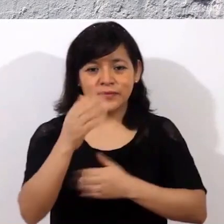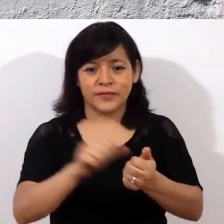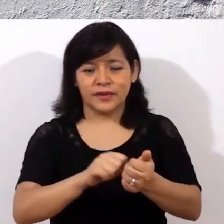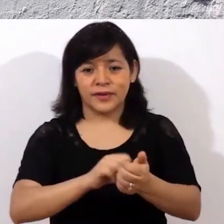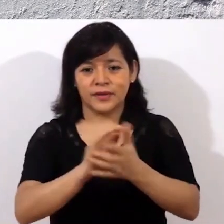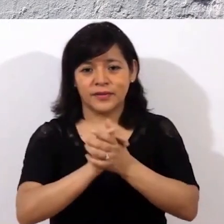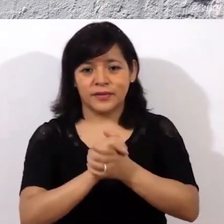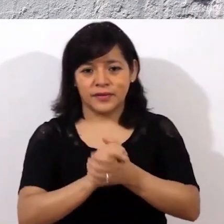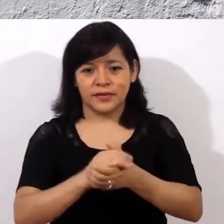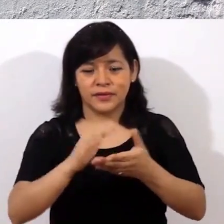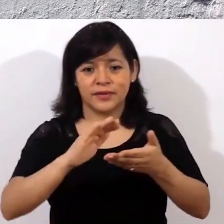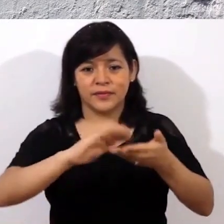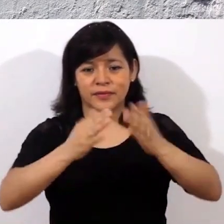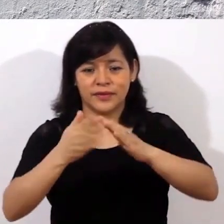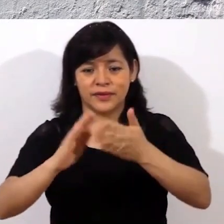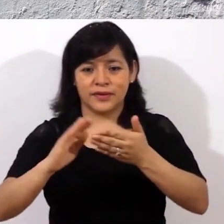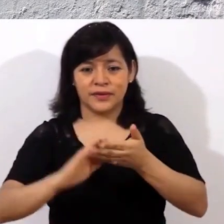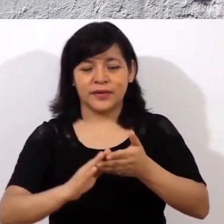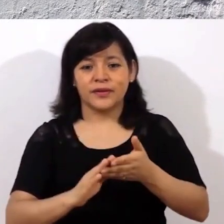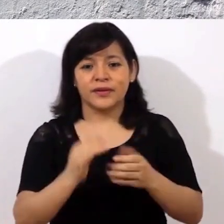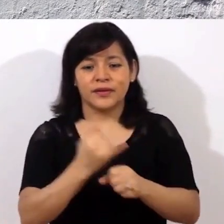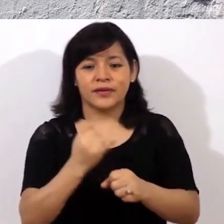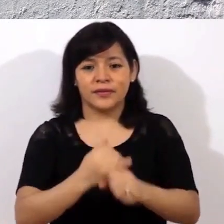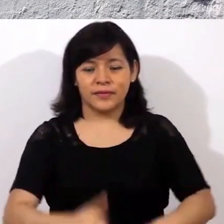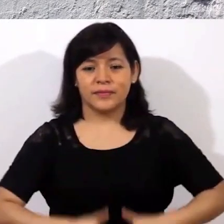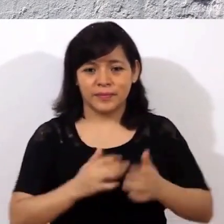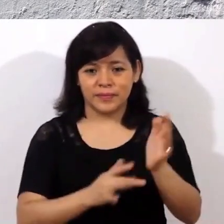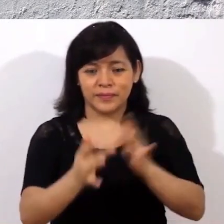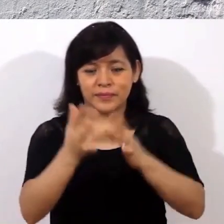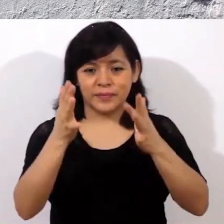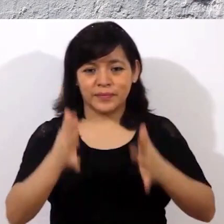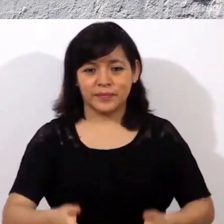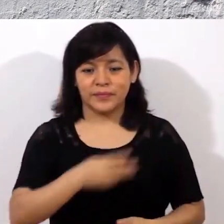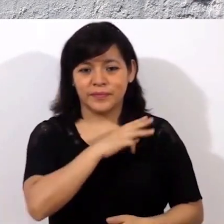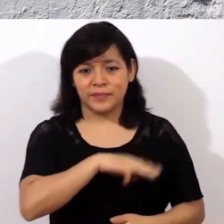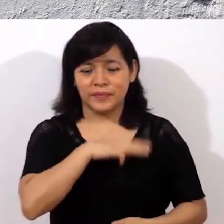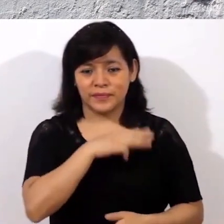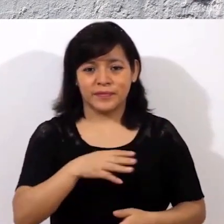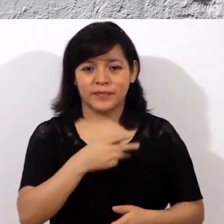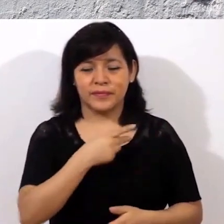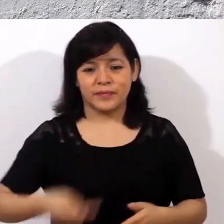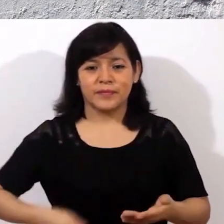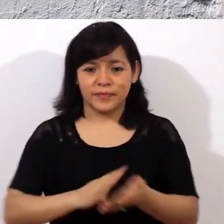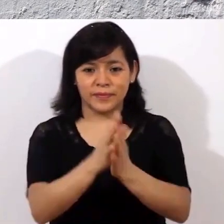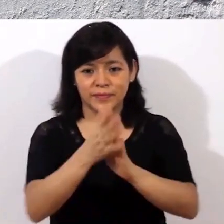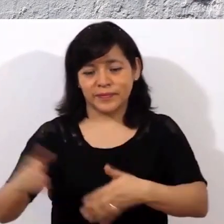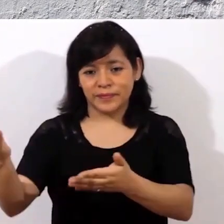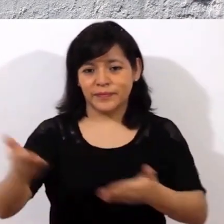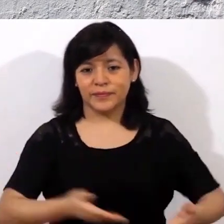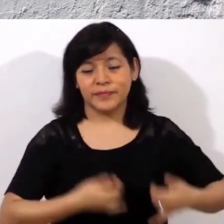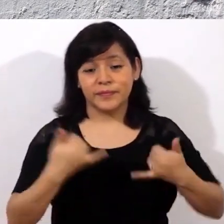buenos días, hermanos y amigos. La comunidad de vida cristiana y misionera Príncipe de Paz les da la bienvenida el día de